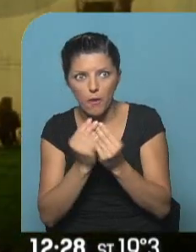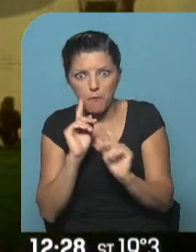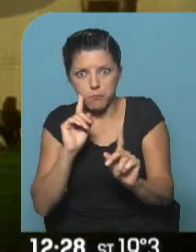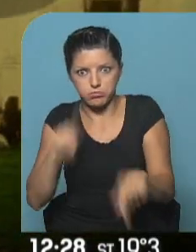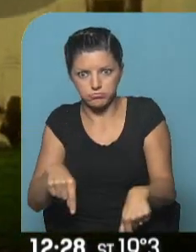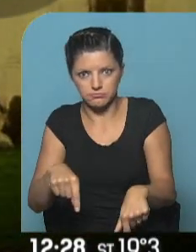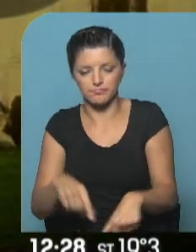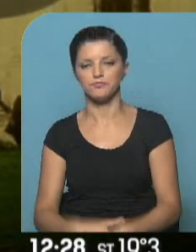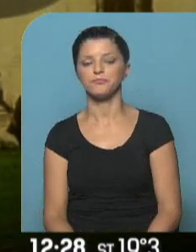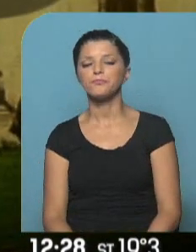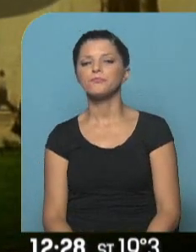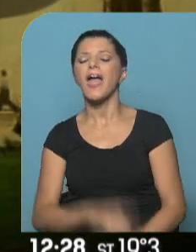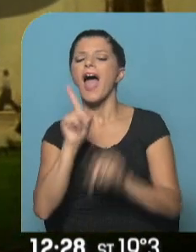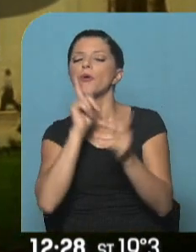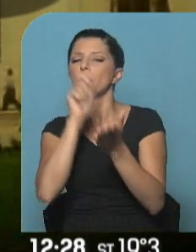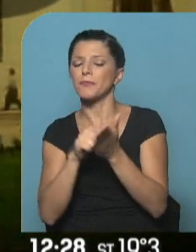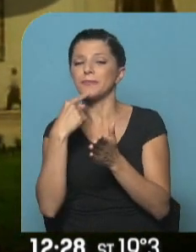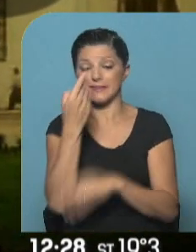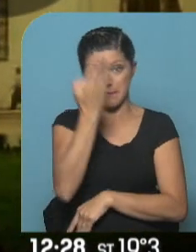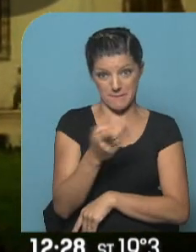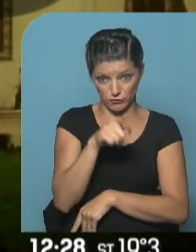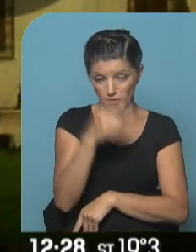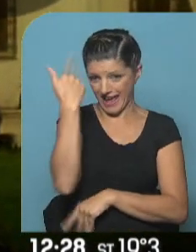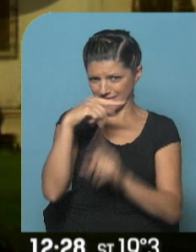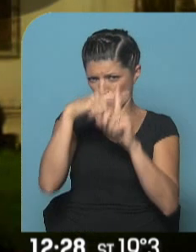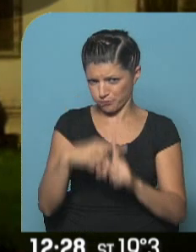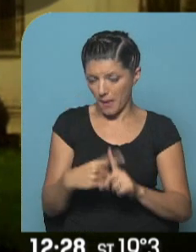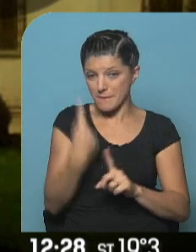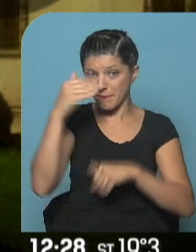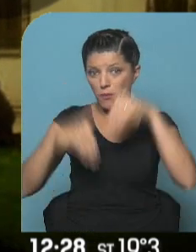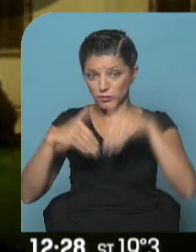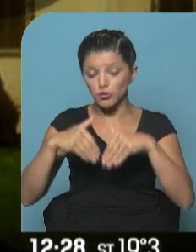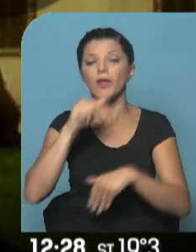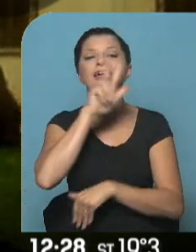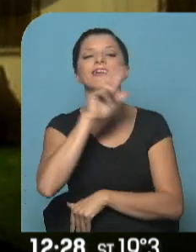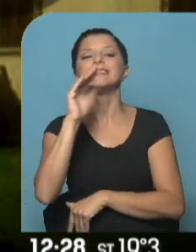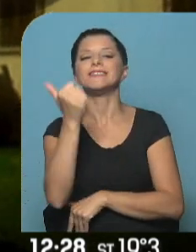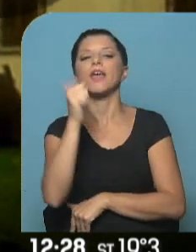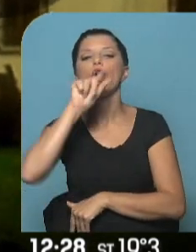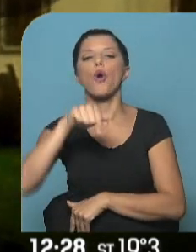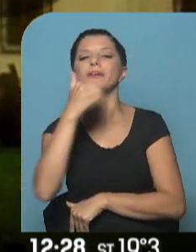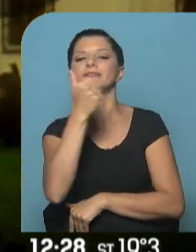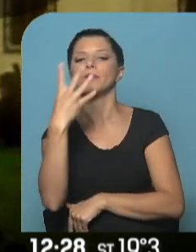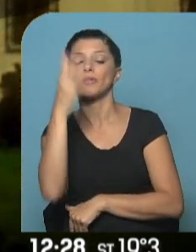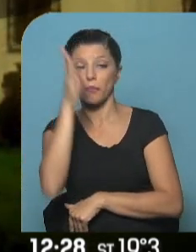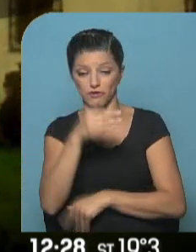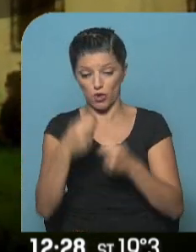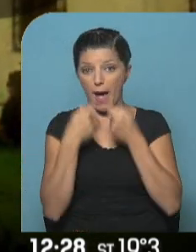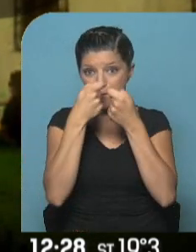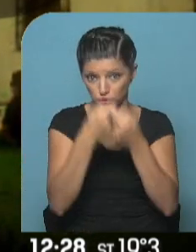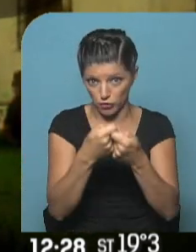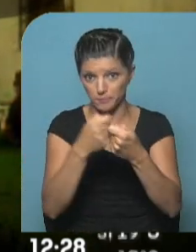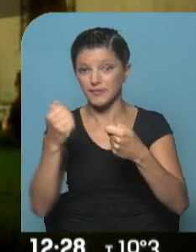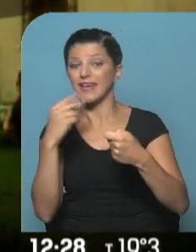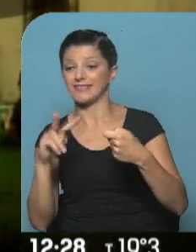recuento electoral, Piñera, líder de la coalición de centroderecha Chile Vamos, obtuvo el 36,6% de los votos, superando a Alejandro